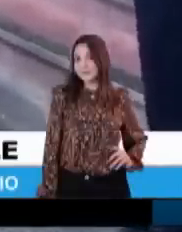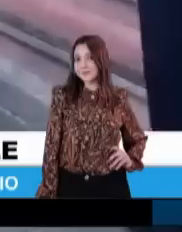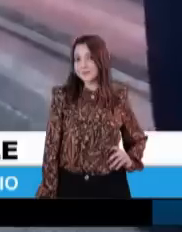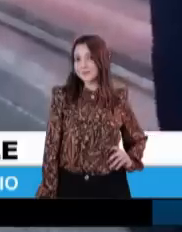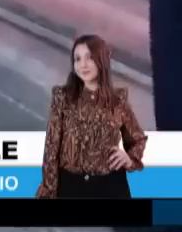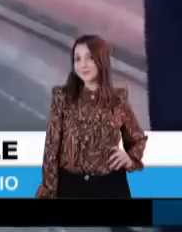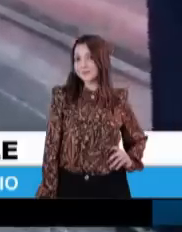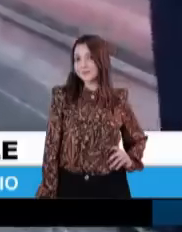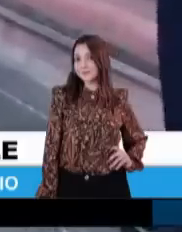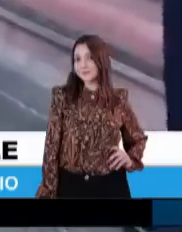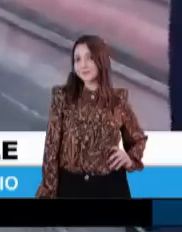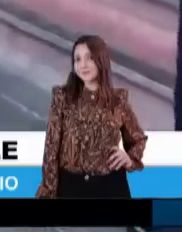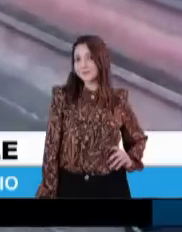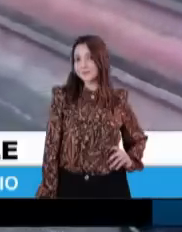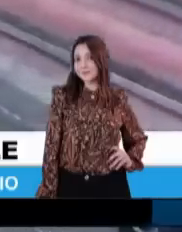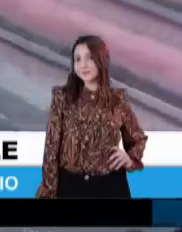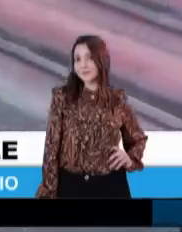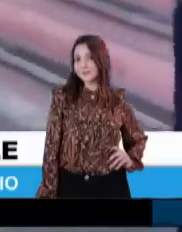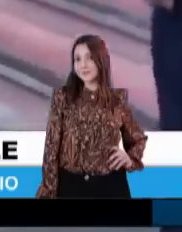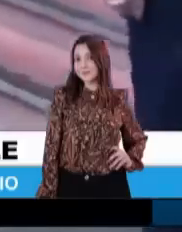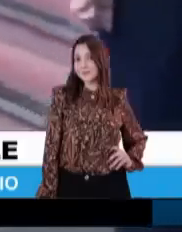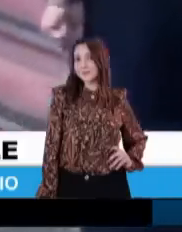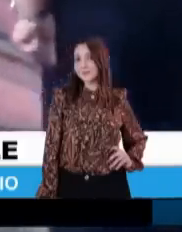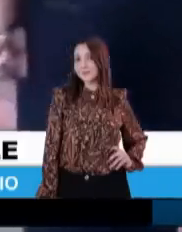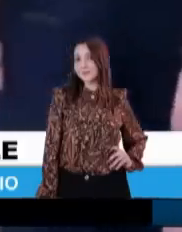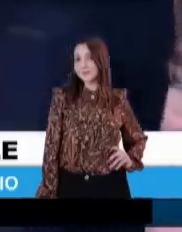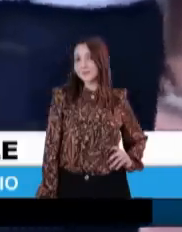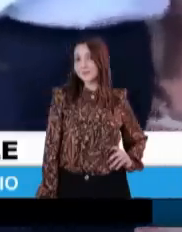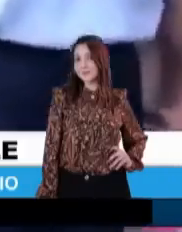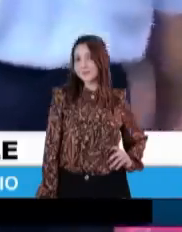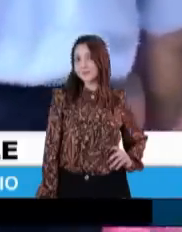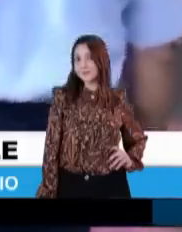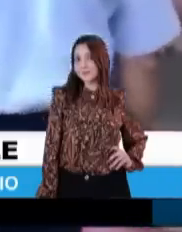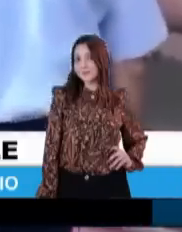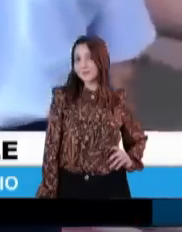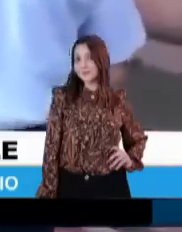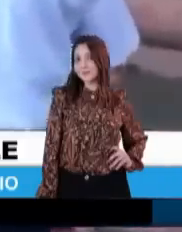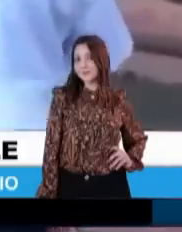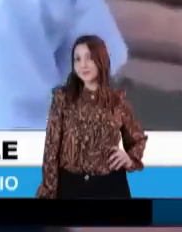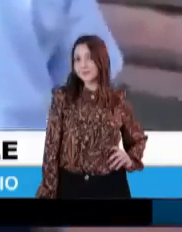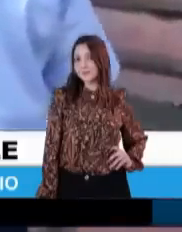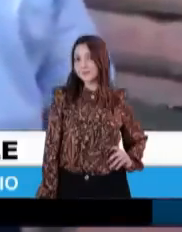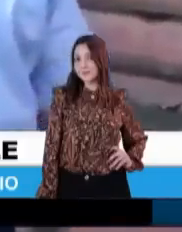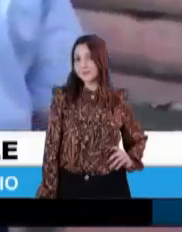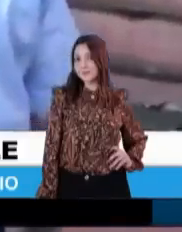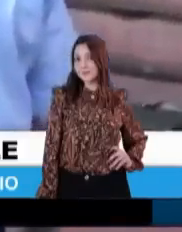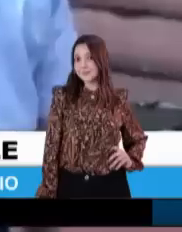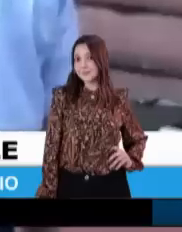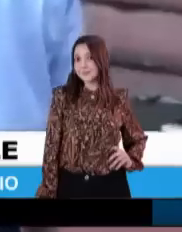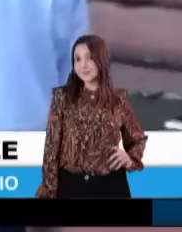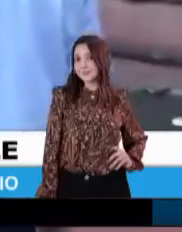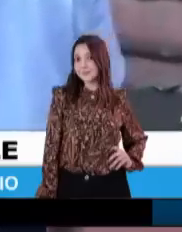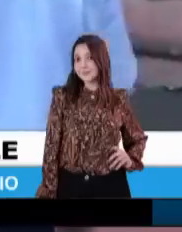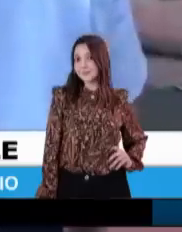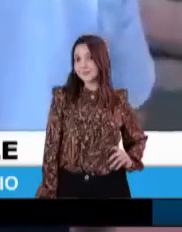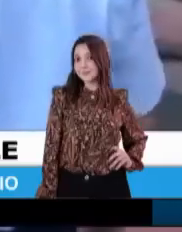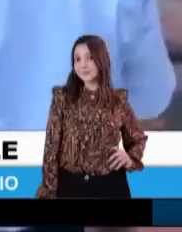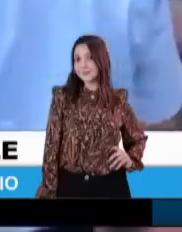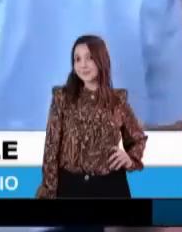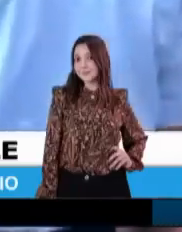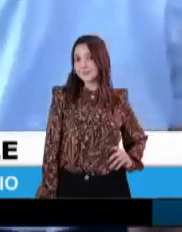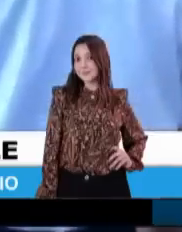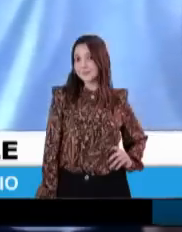Maya Fernández. El mismo presidente Gabriel Boric, recordemos, aseguró tener certeza de que la secretaria de Estado, cuando recibió la alerta